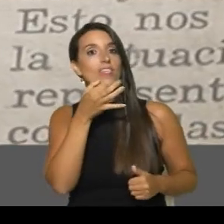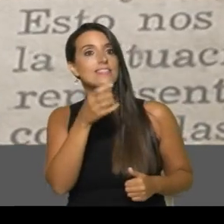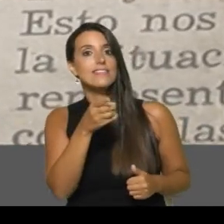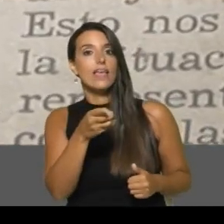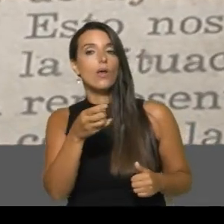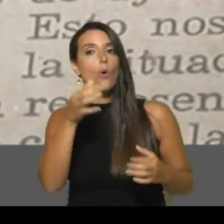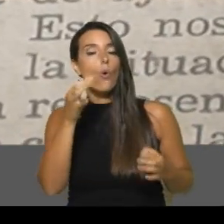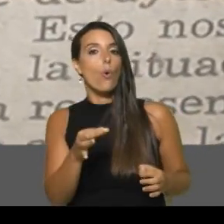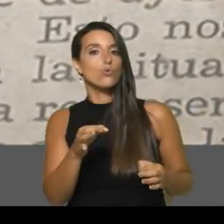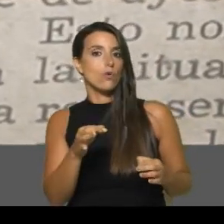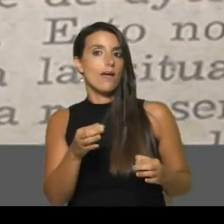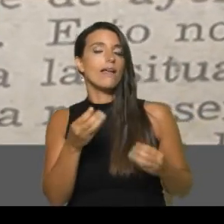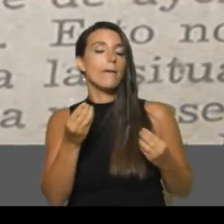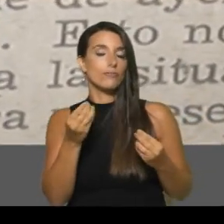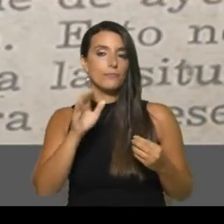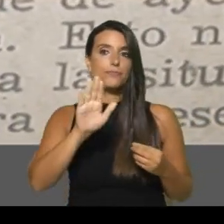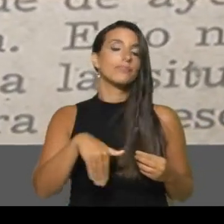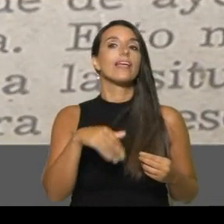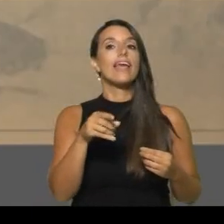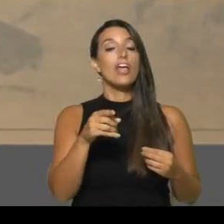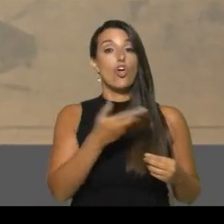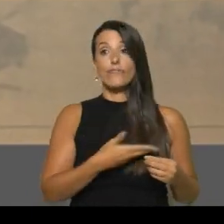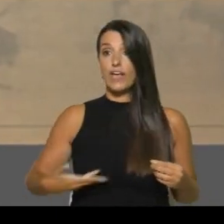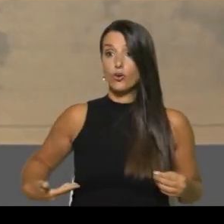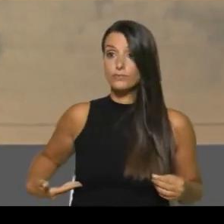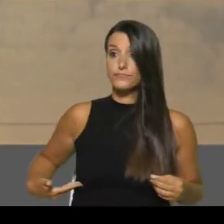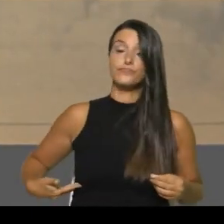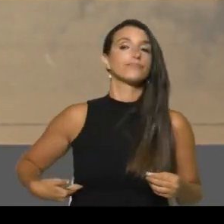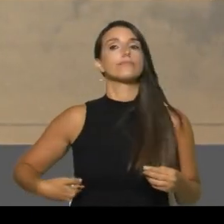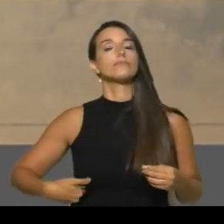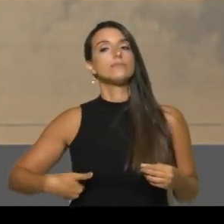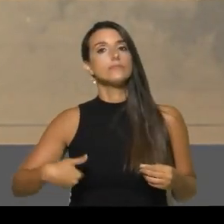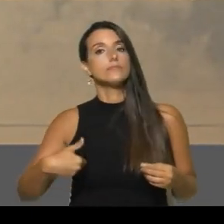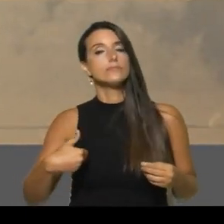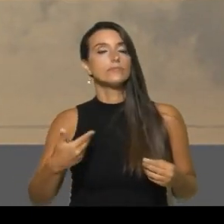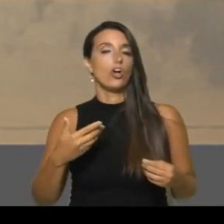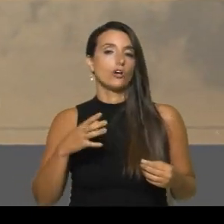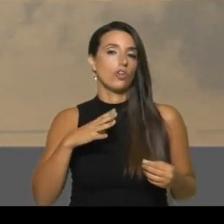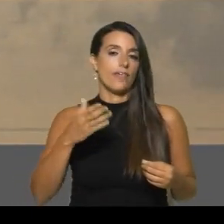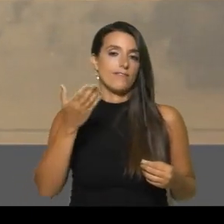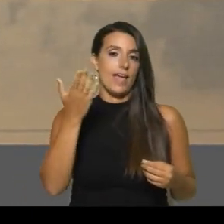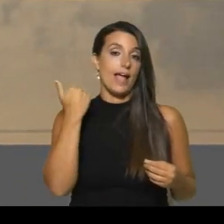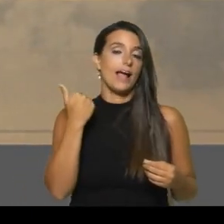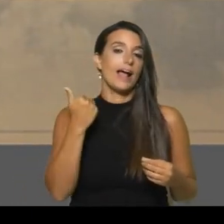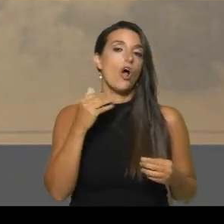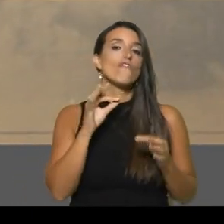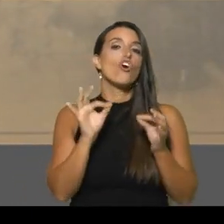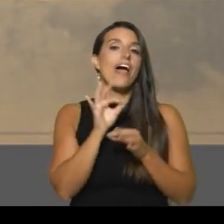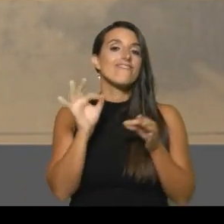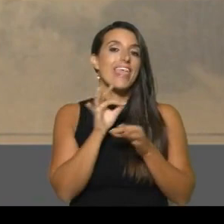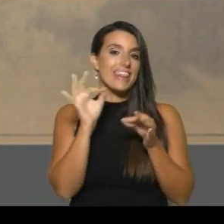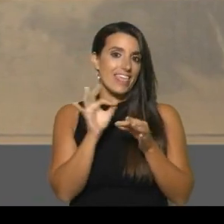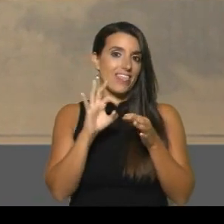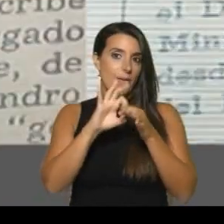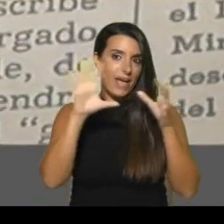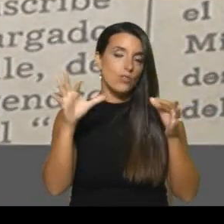determinó el levantamiento qué fue lo que pasó el gobierno viendo todavía democrático de bordaberry cruza la línea